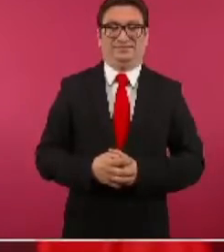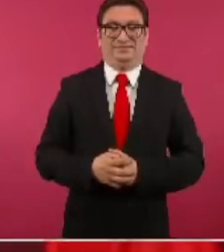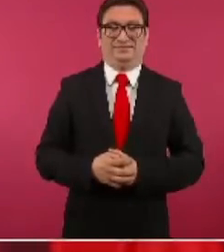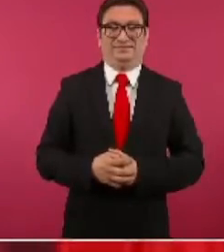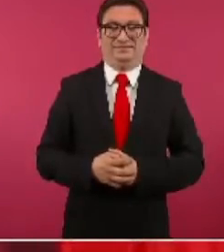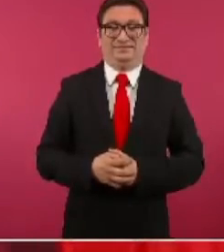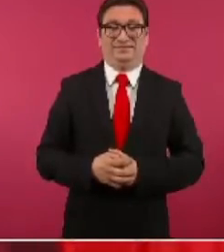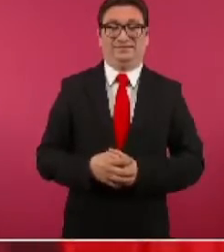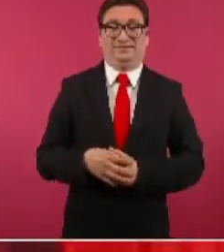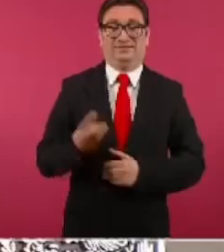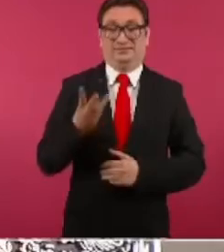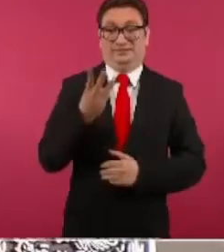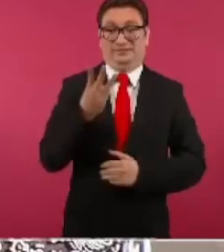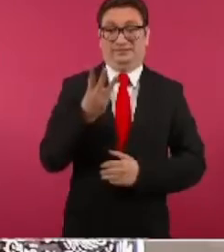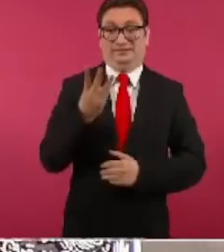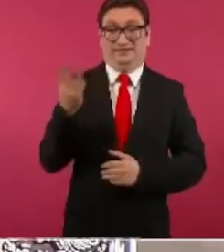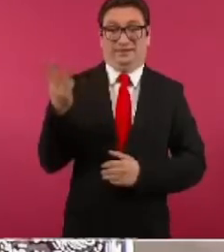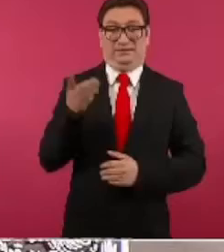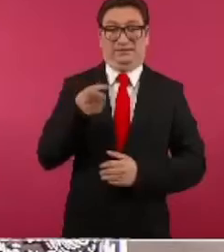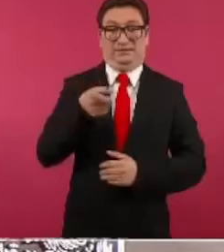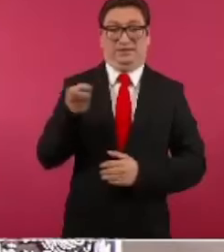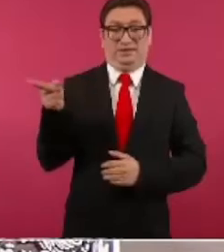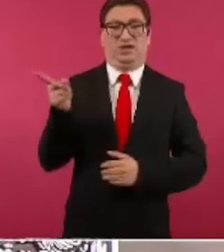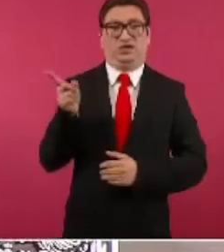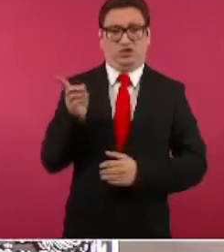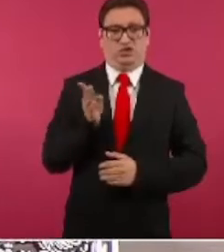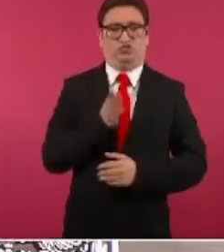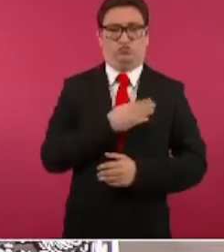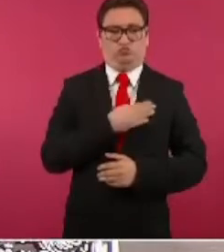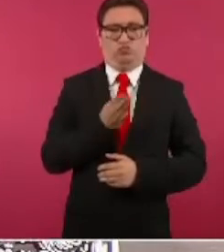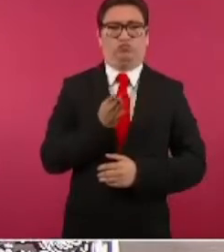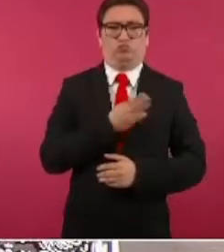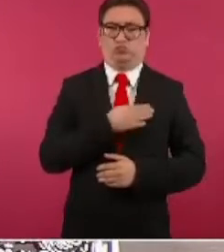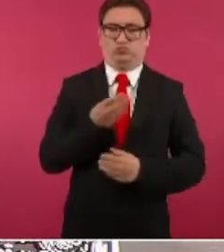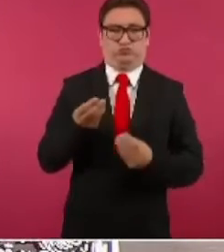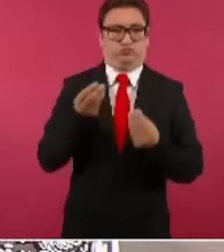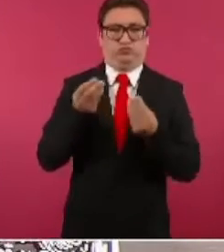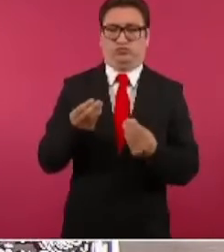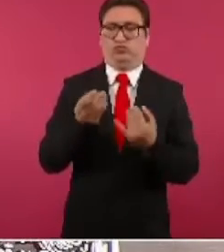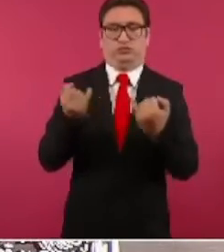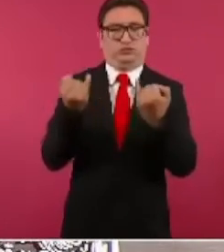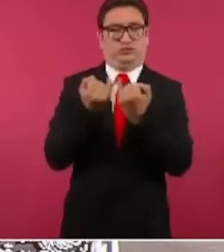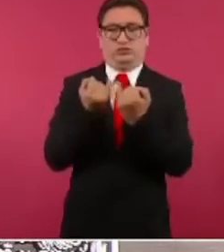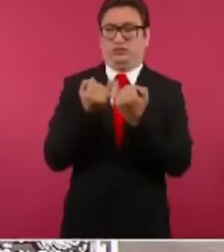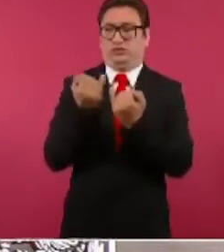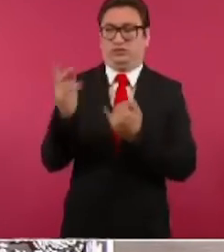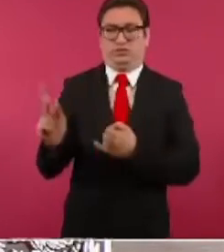Los 3 son muy buenos los que quedan, como también